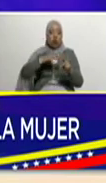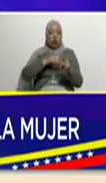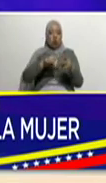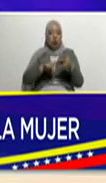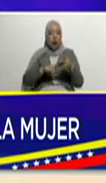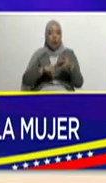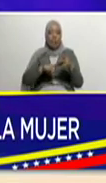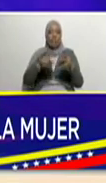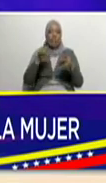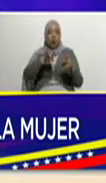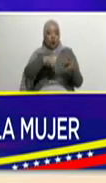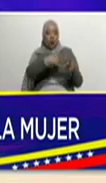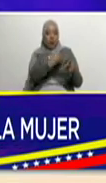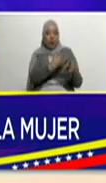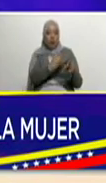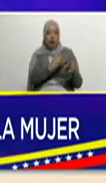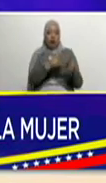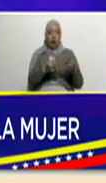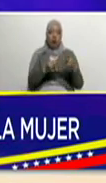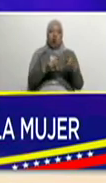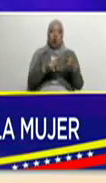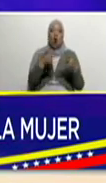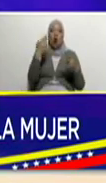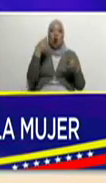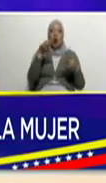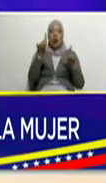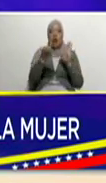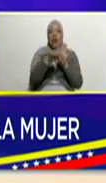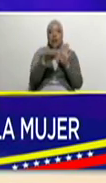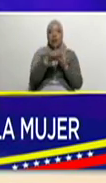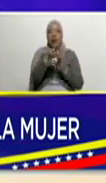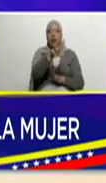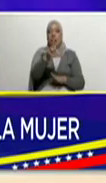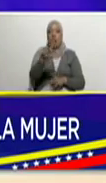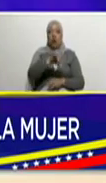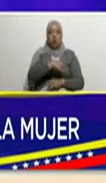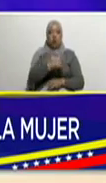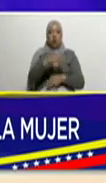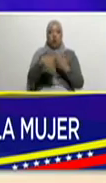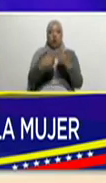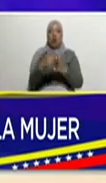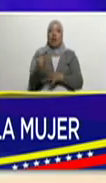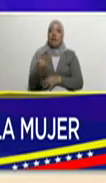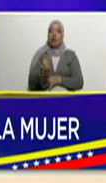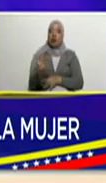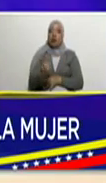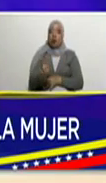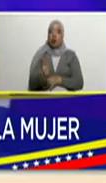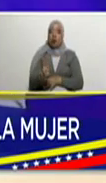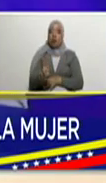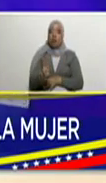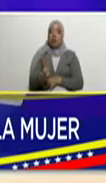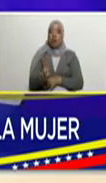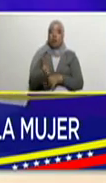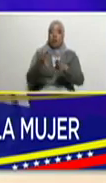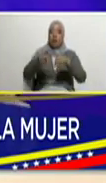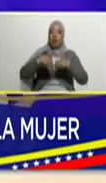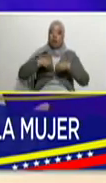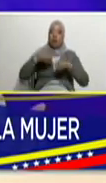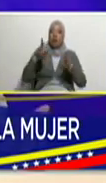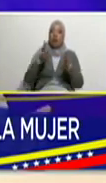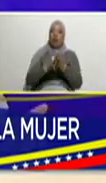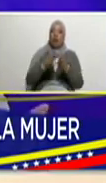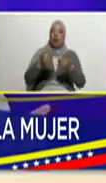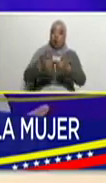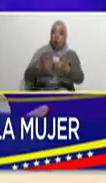misión Sucre tiene acreditación a través de 33 universidades a nivel nacional. Eso significa que